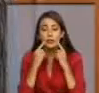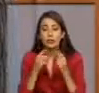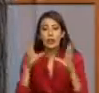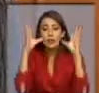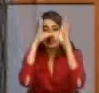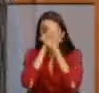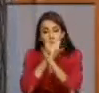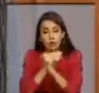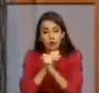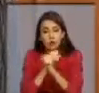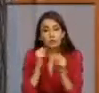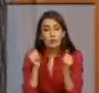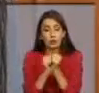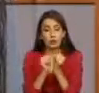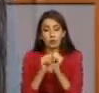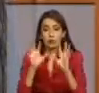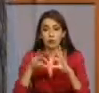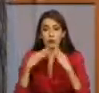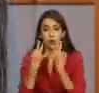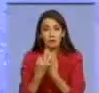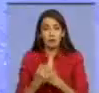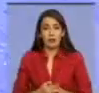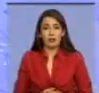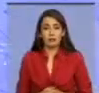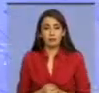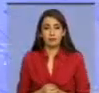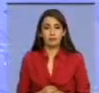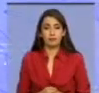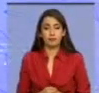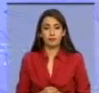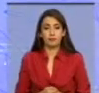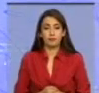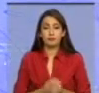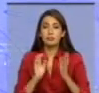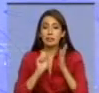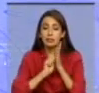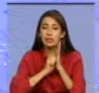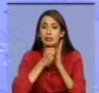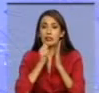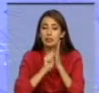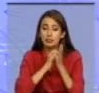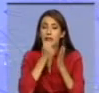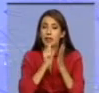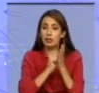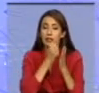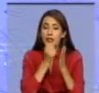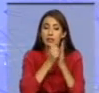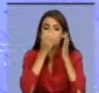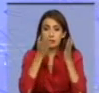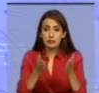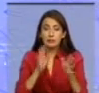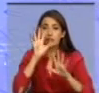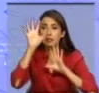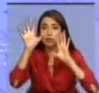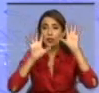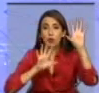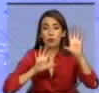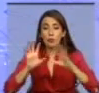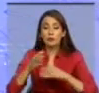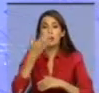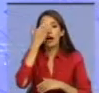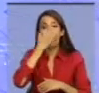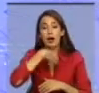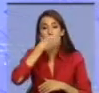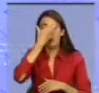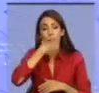vela con la familia reunida. Y artesanos de todo el país se dan cita en la tradicional Feria de Finados en Ambato,